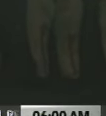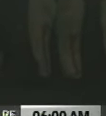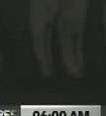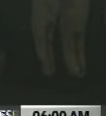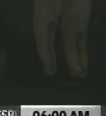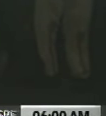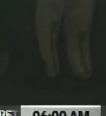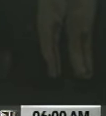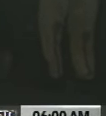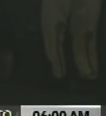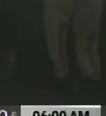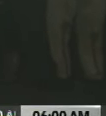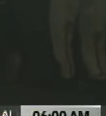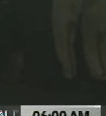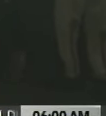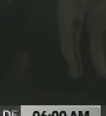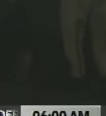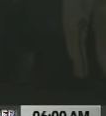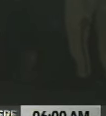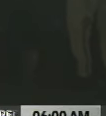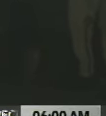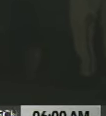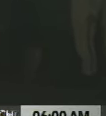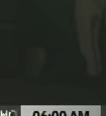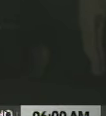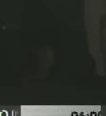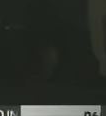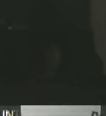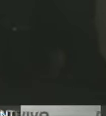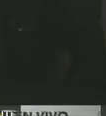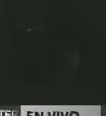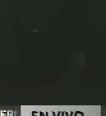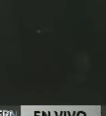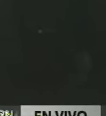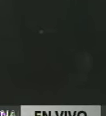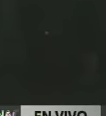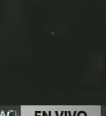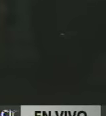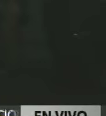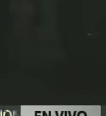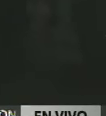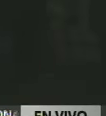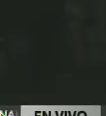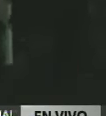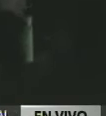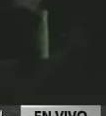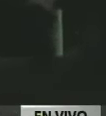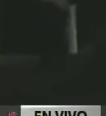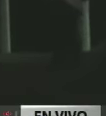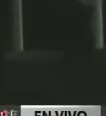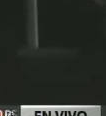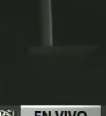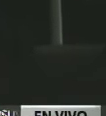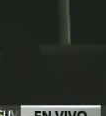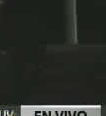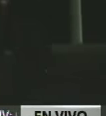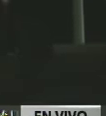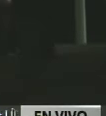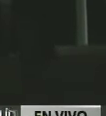Zamora. Y un tema fundamental que muy pocas personas saben es que la operación del 4 de febrero, el cual se van a cumplir ya un aniversario más el próximo